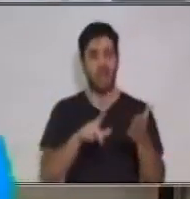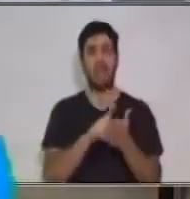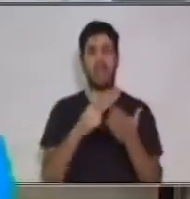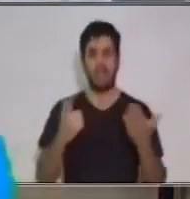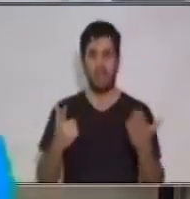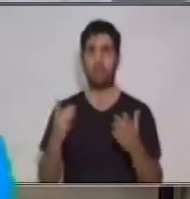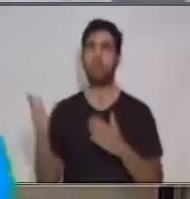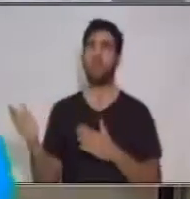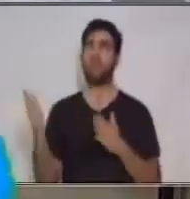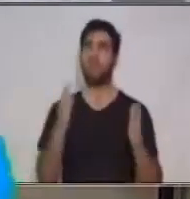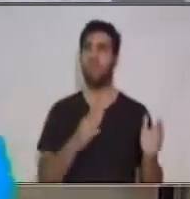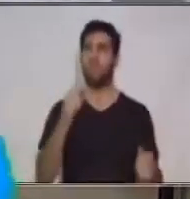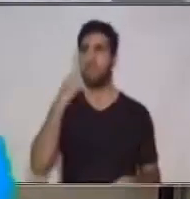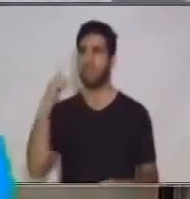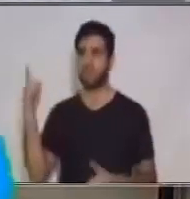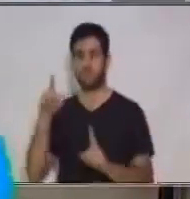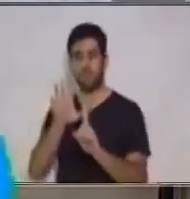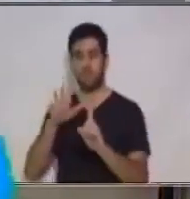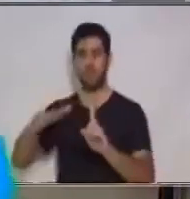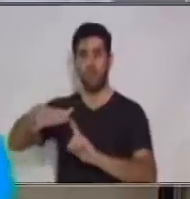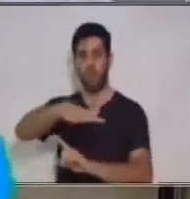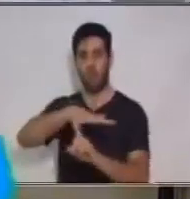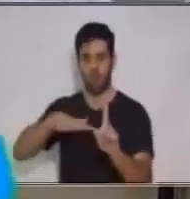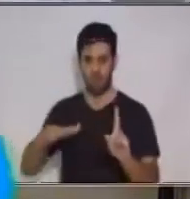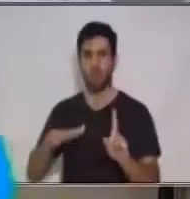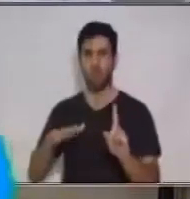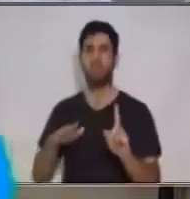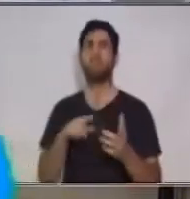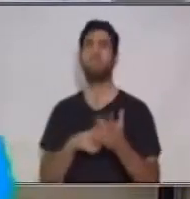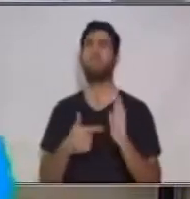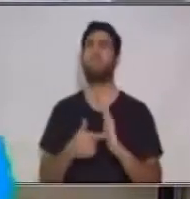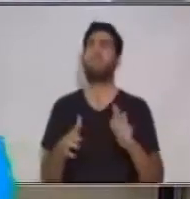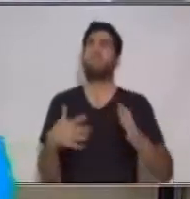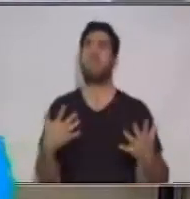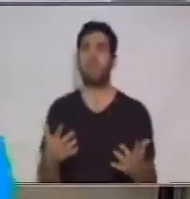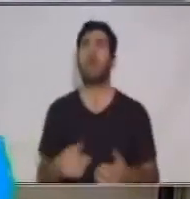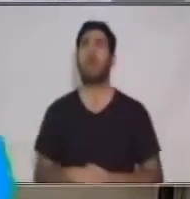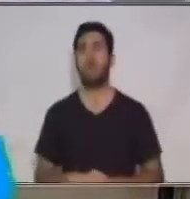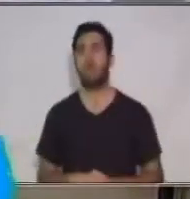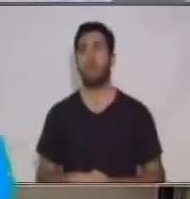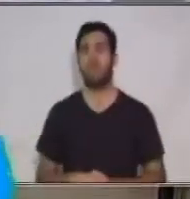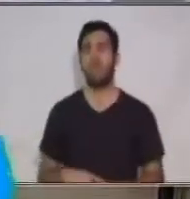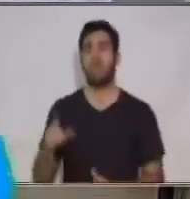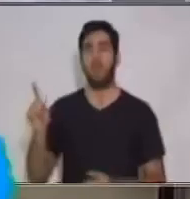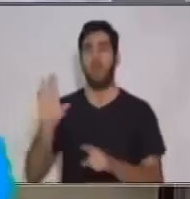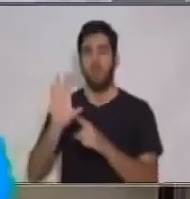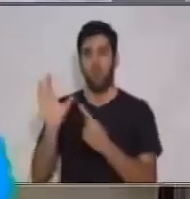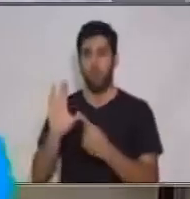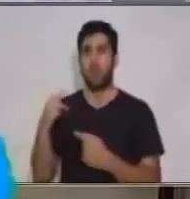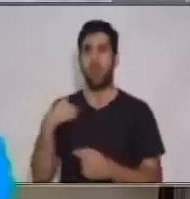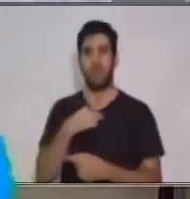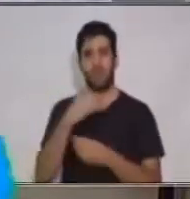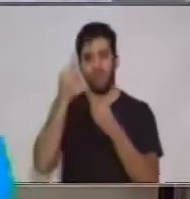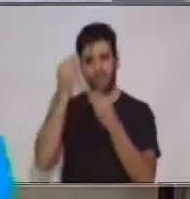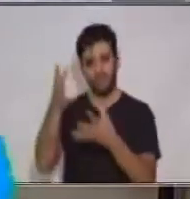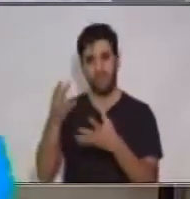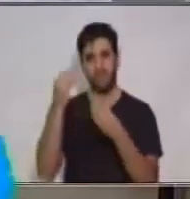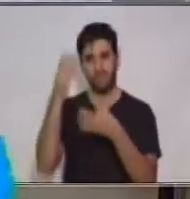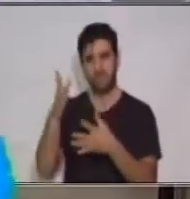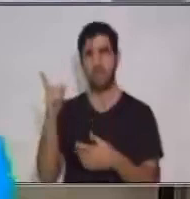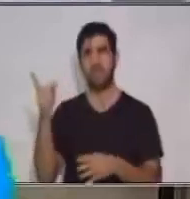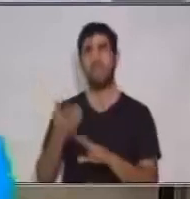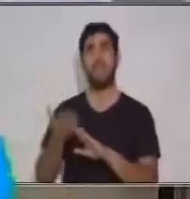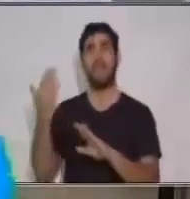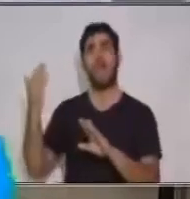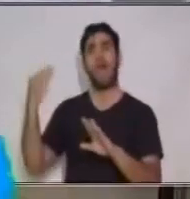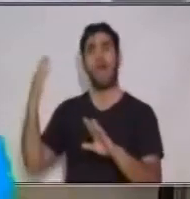El contexto es que la mayoría de las culturas que ya te mencioné, pues pertenecían